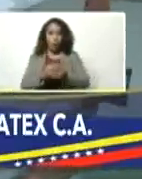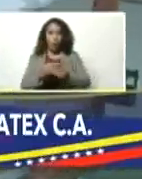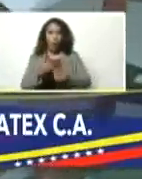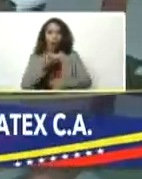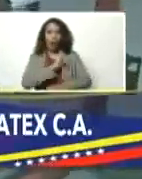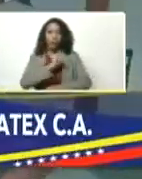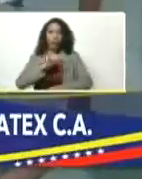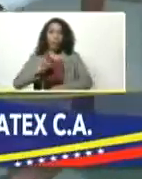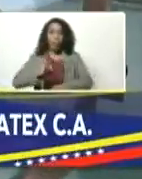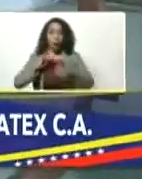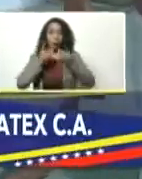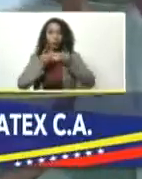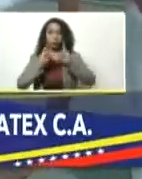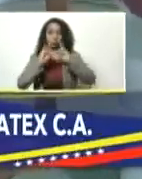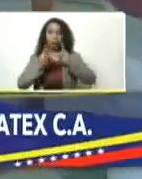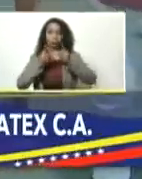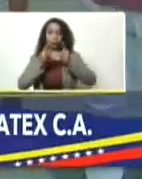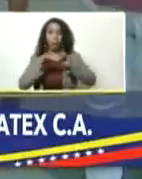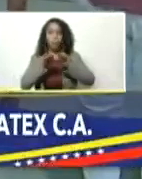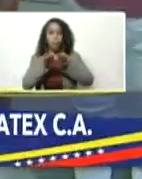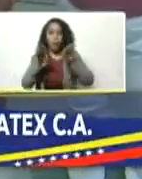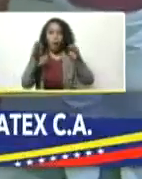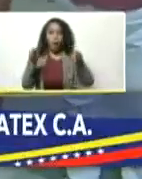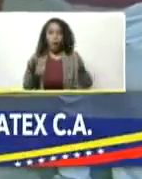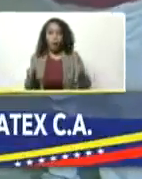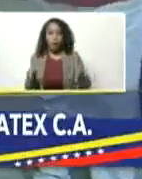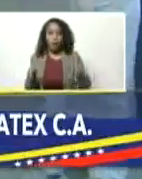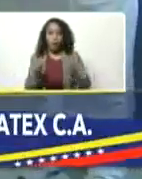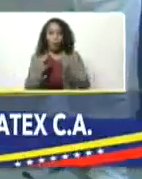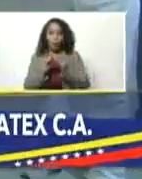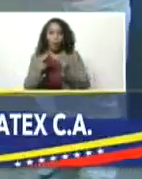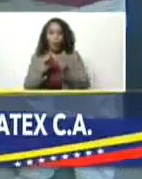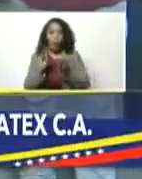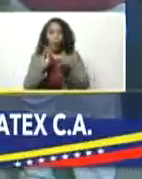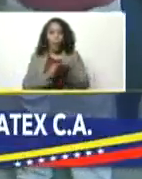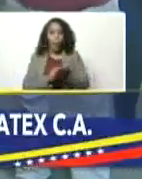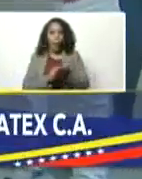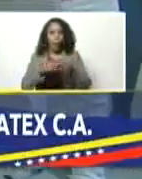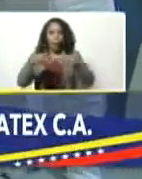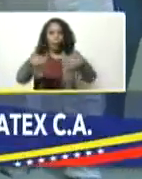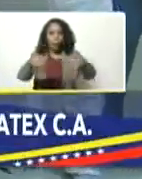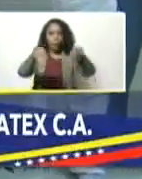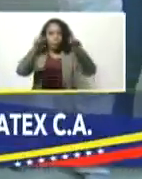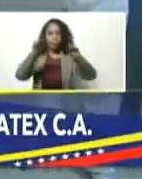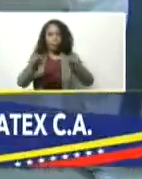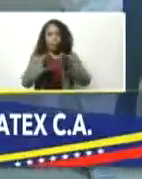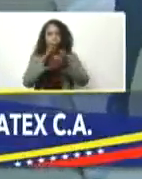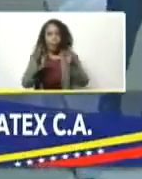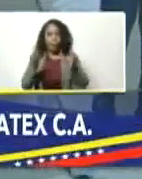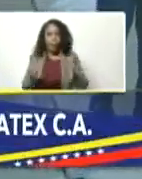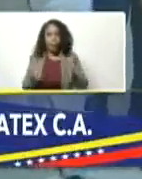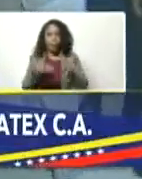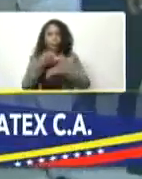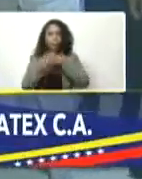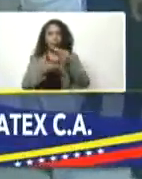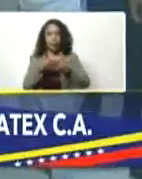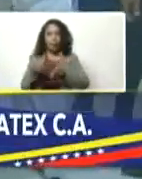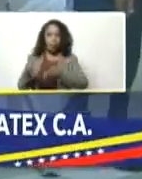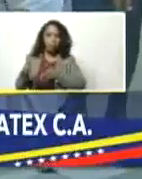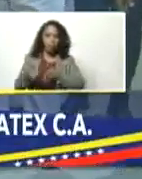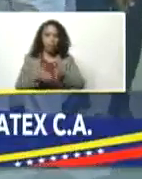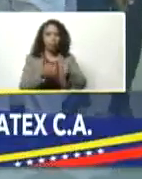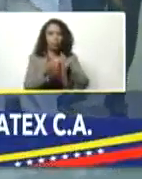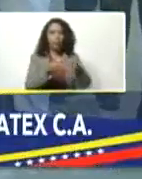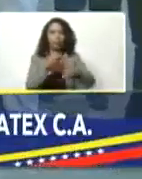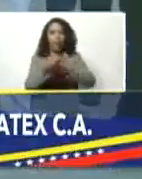individuales. Los individuales de mesa, que son el adorno que se colocan para el comedor, se hacen camino, aquí también se